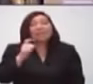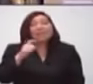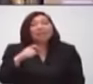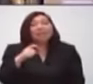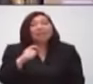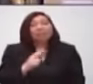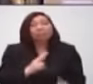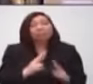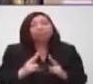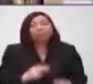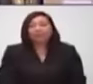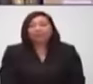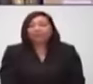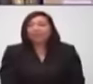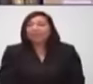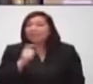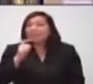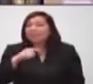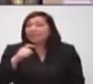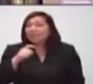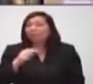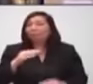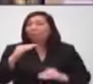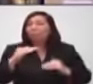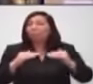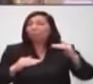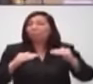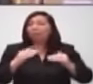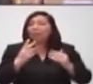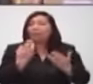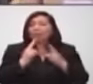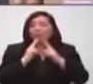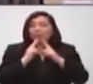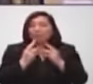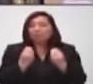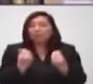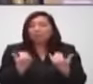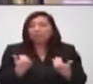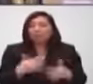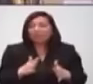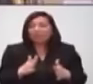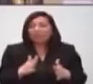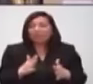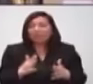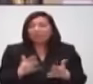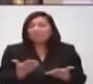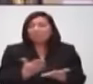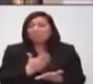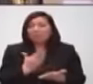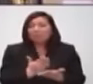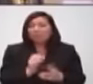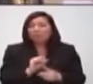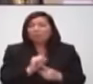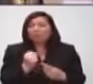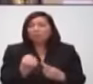de esas vías alternas, la necesidad de desniveles, quisiera una respuesta porque este ya se ha convertido en un problema social